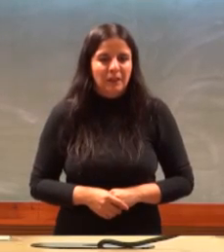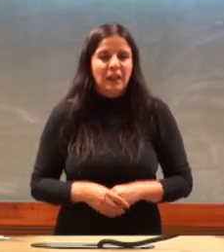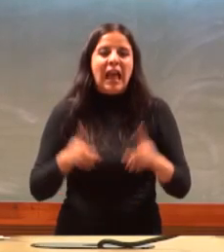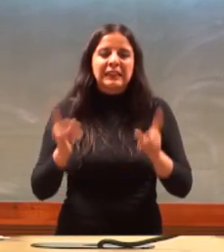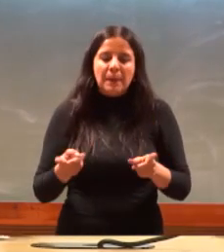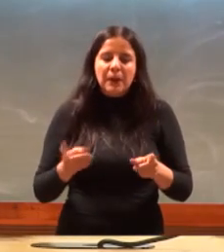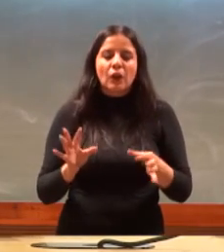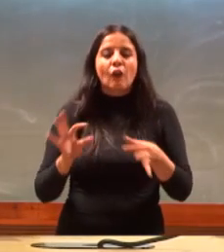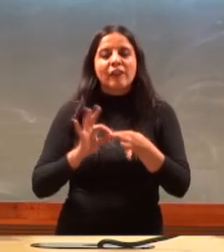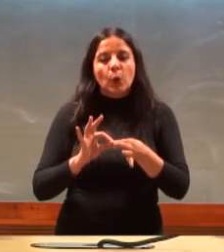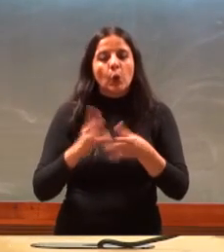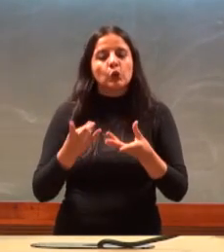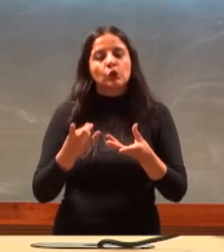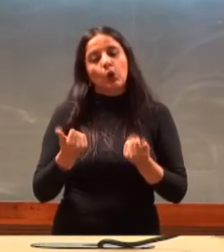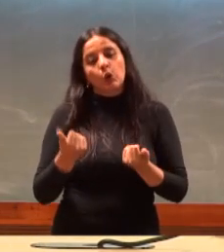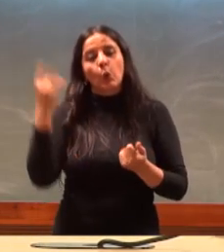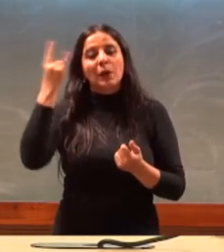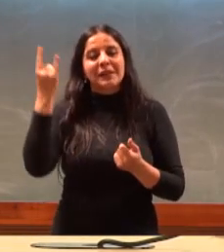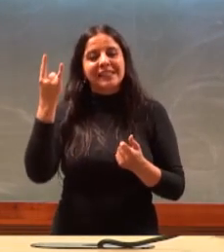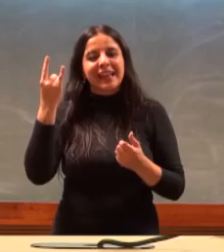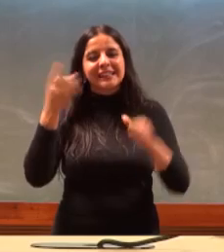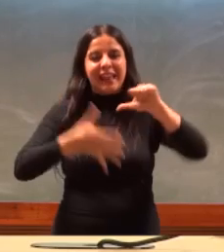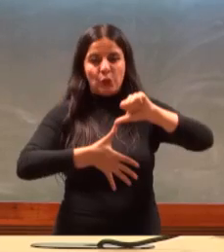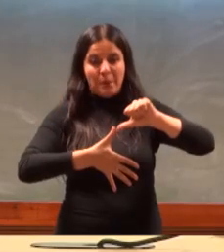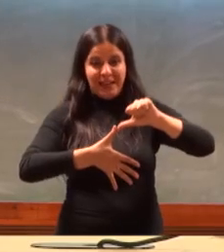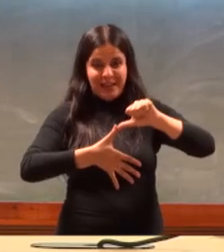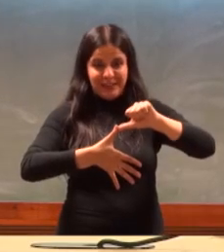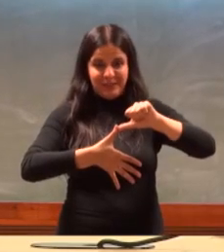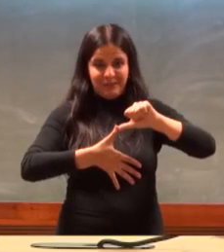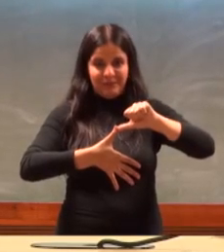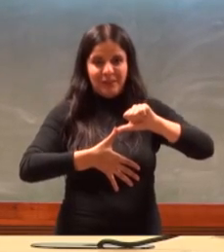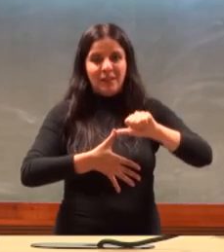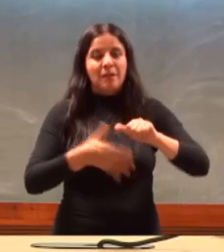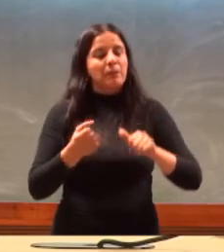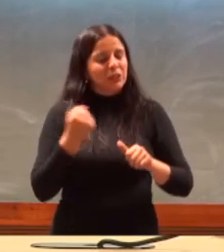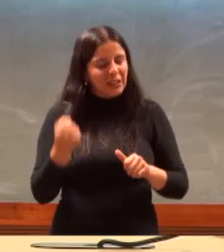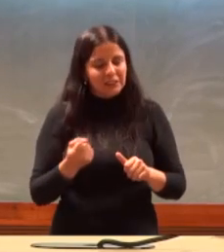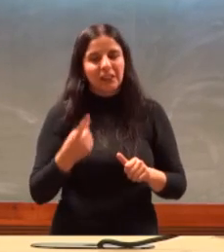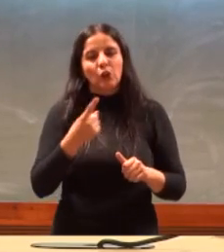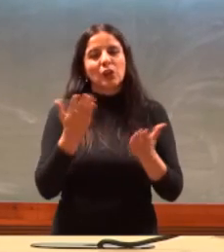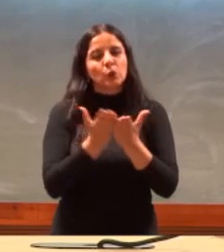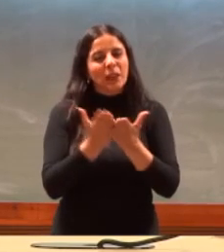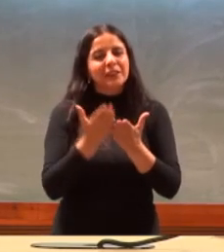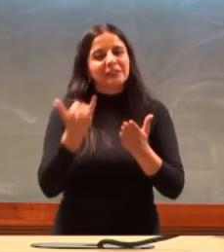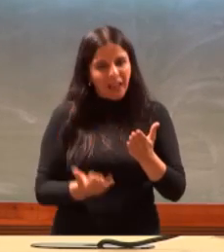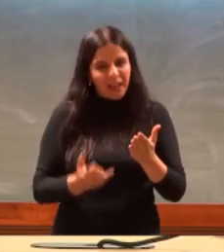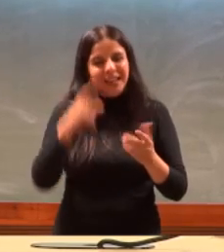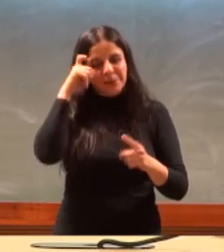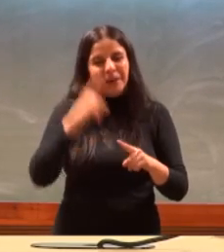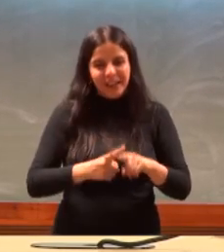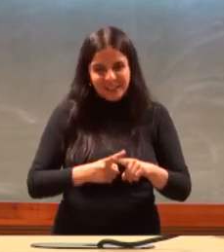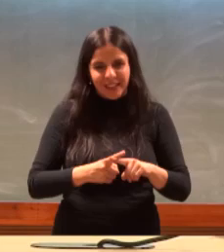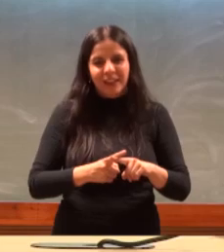universidades latinoamericanas y del eje sur sur nos parece importante con partir que los estudiantes tengan experiencias con estas con universidades latinoamericanas